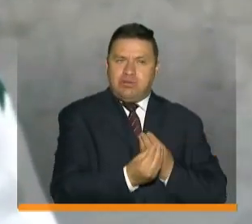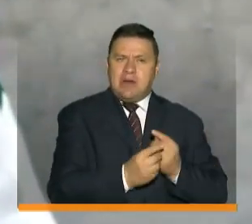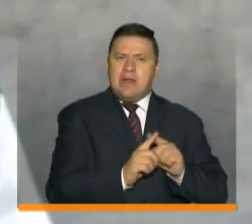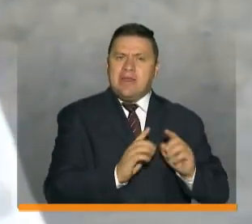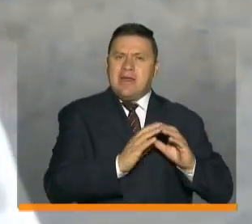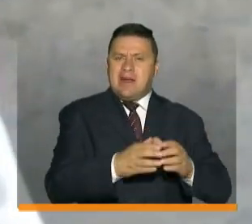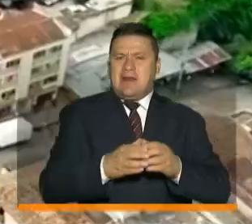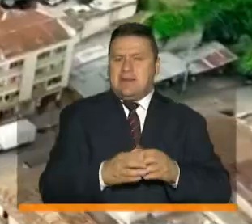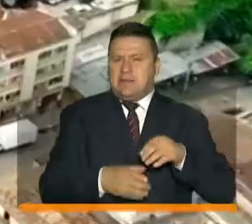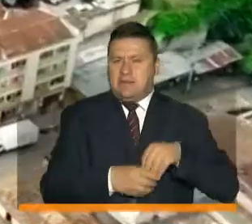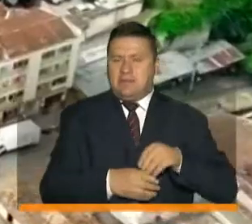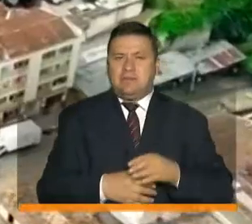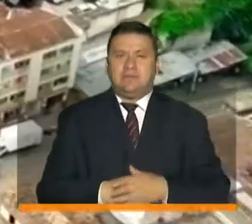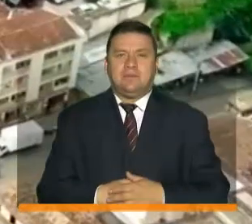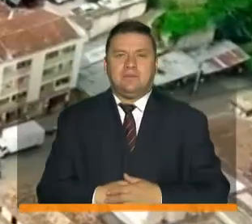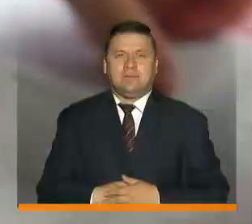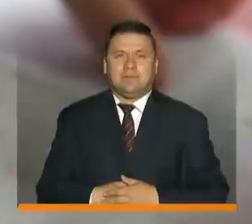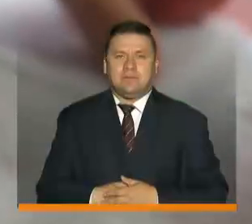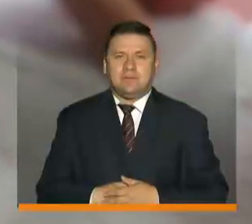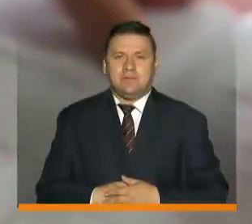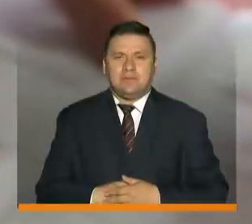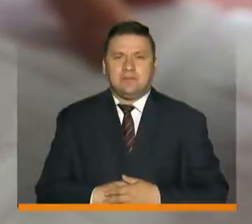diferentes aulas de nuestro municipio.